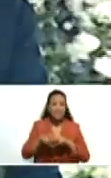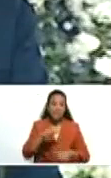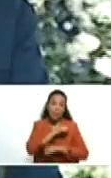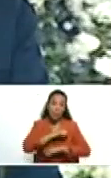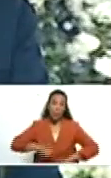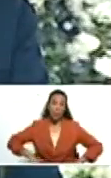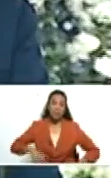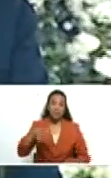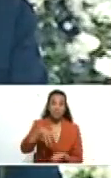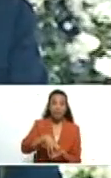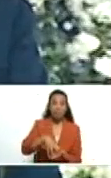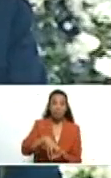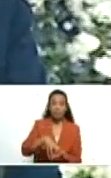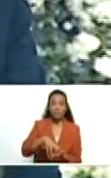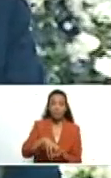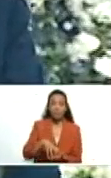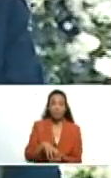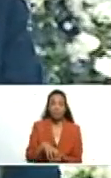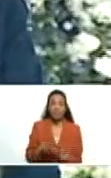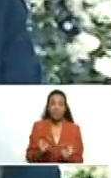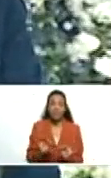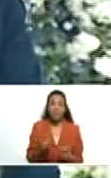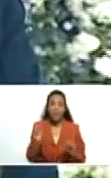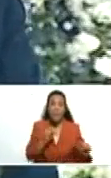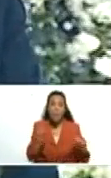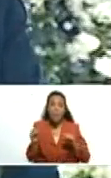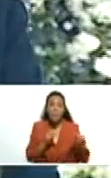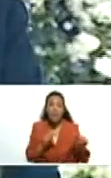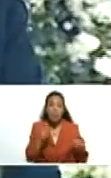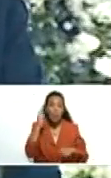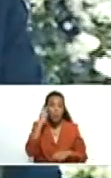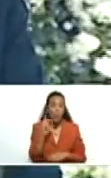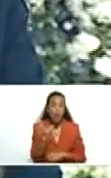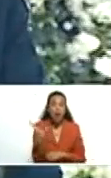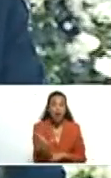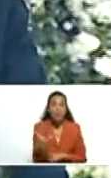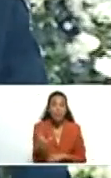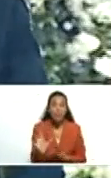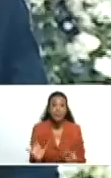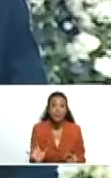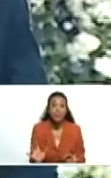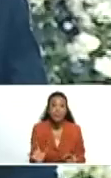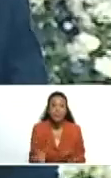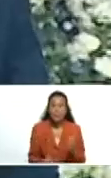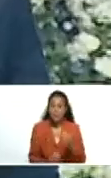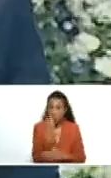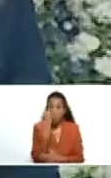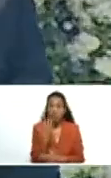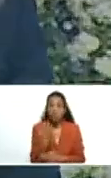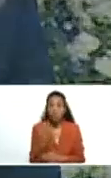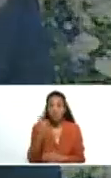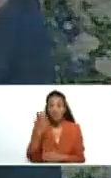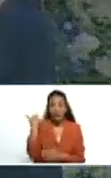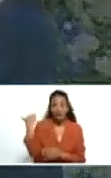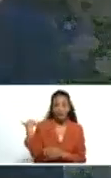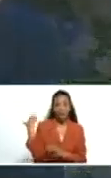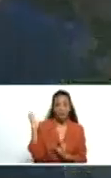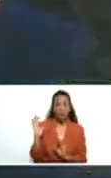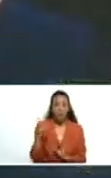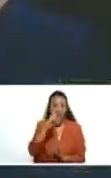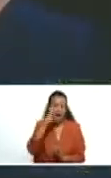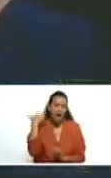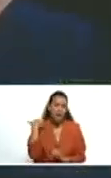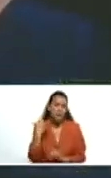Portuguesa, de las filas del movimiento bolivariano revolucionario fundador de aquellos